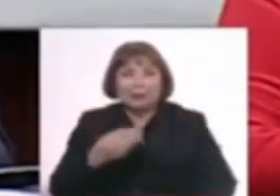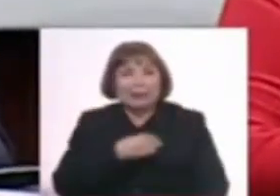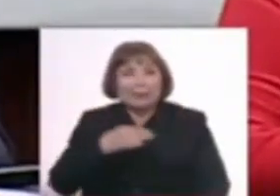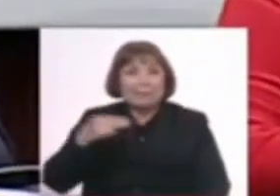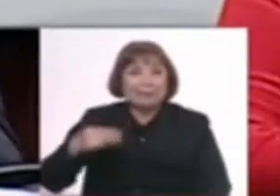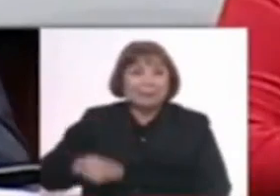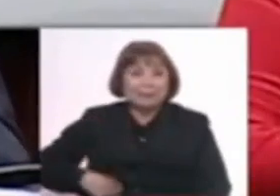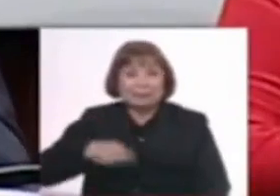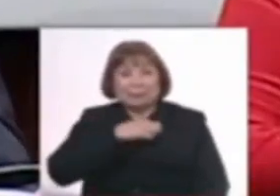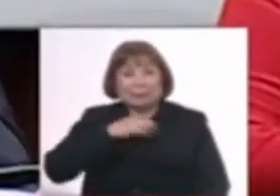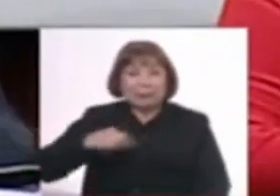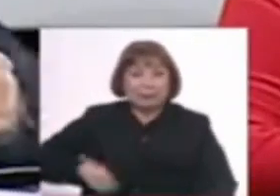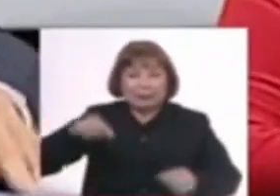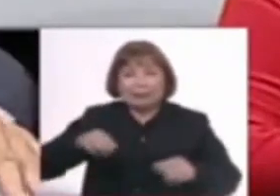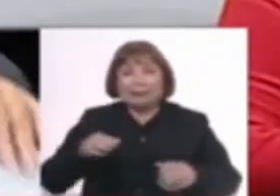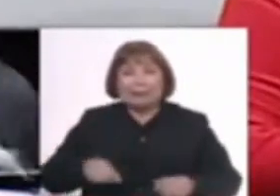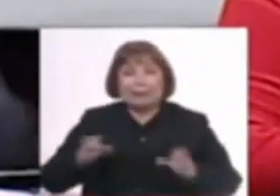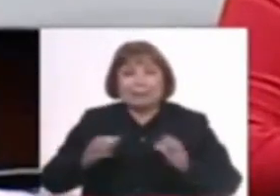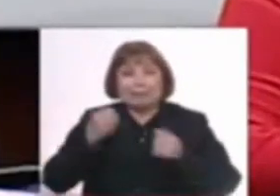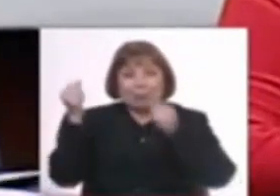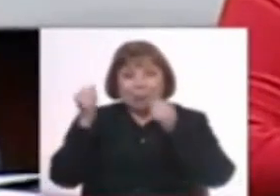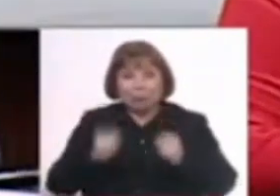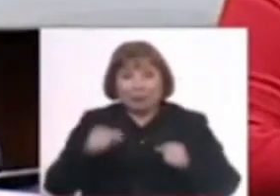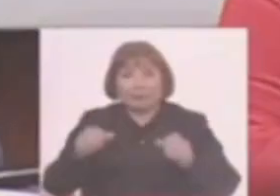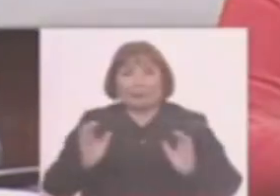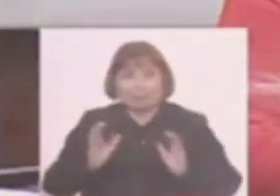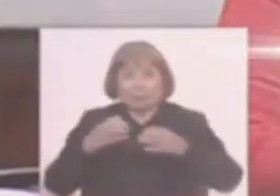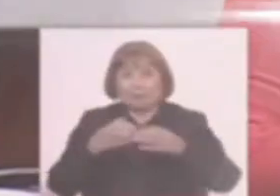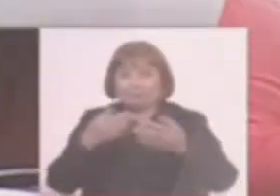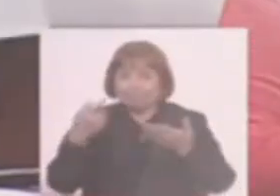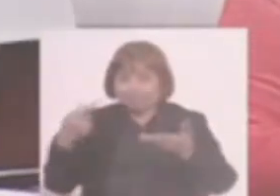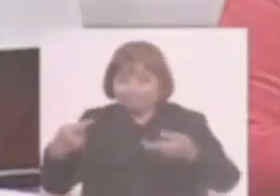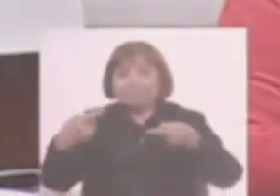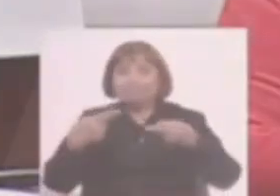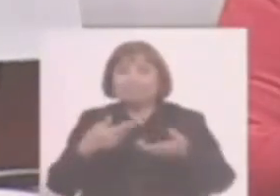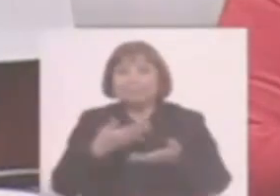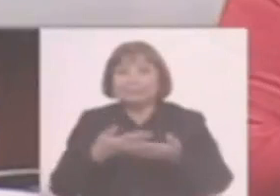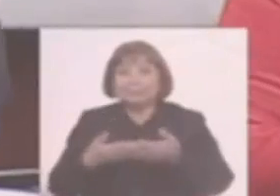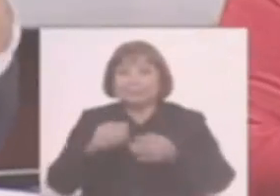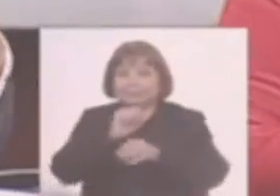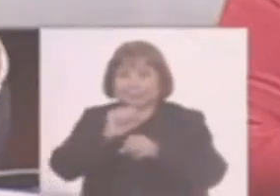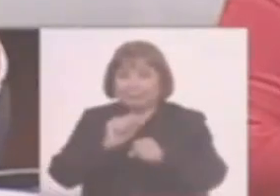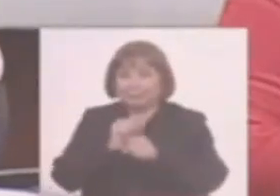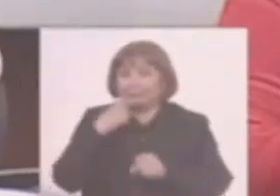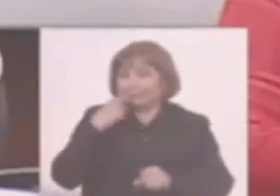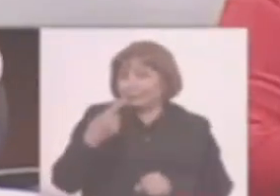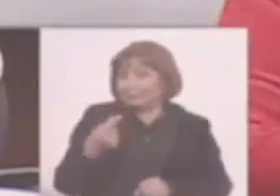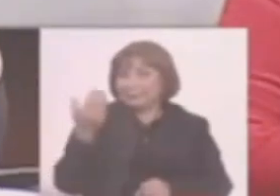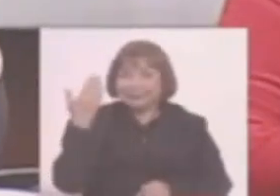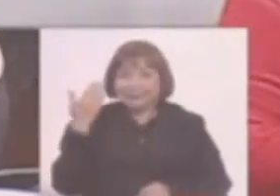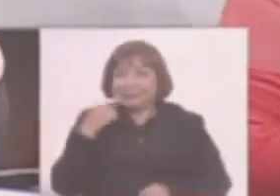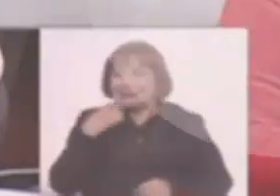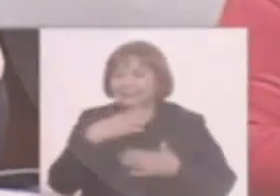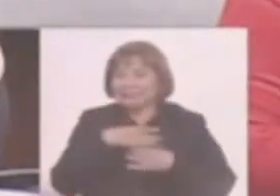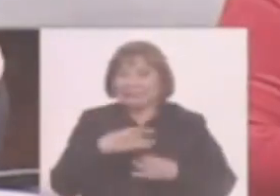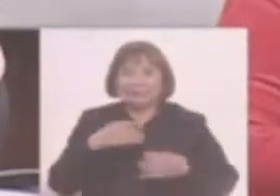y del poder legislativo y incidimos sobre lo que les cité en antes que nos